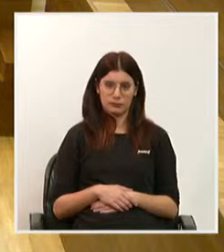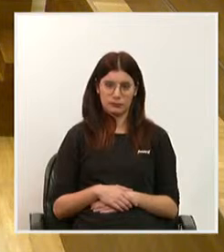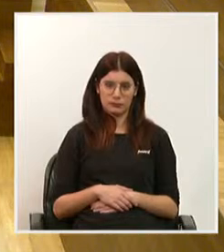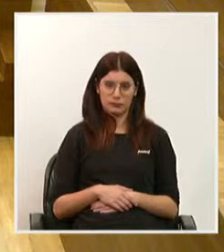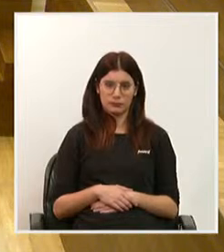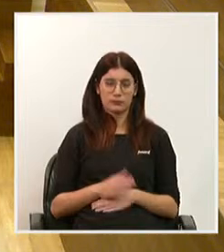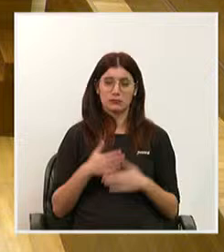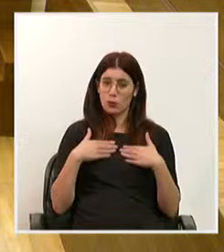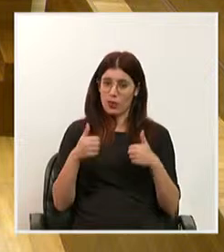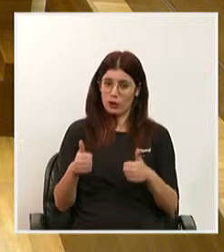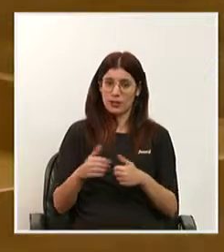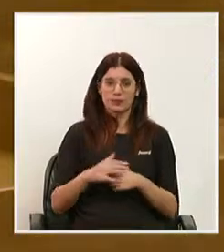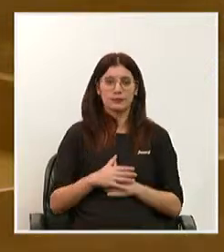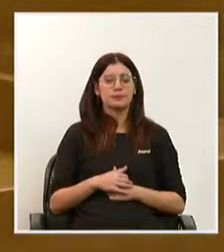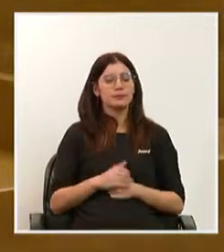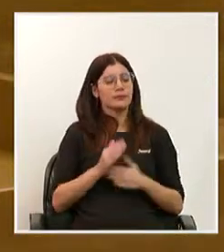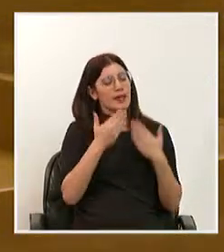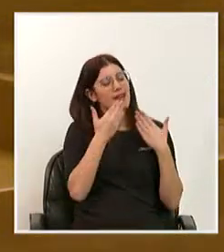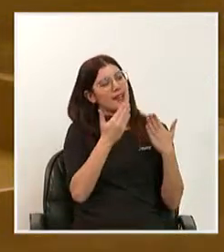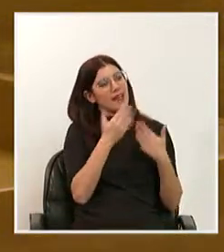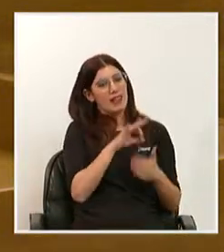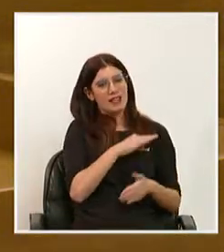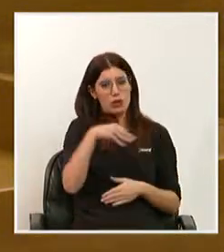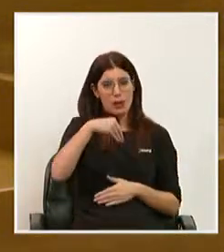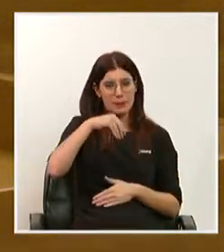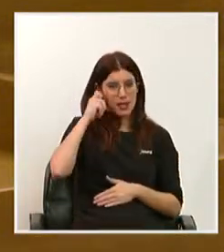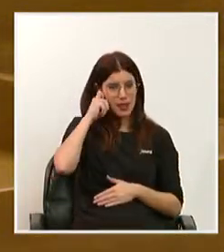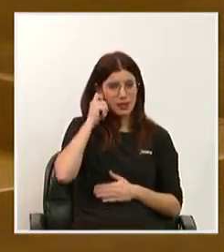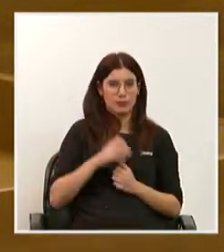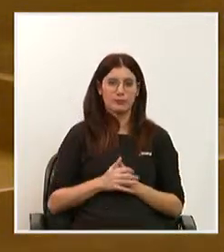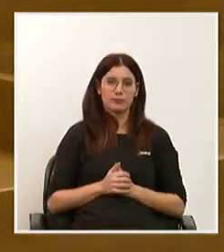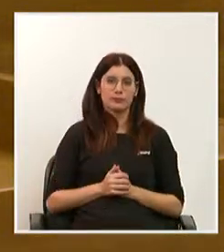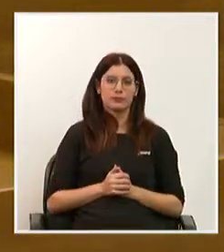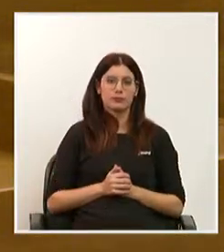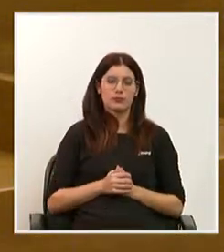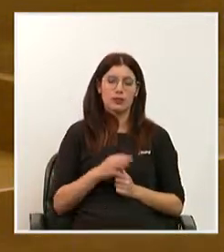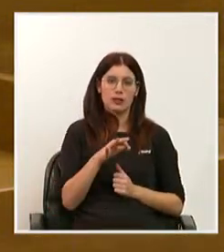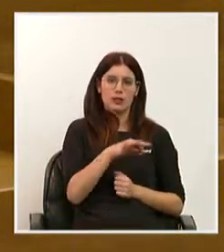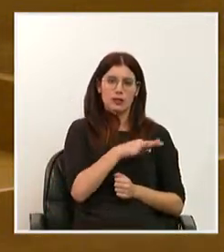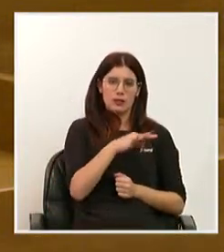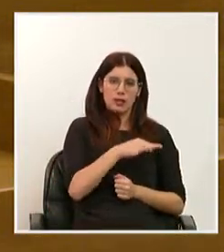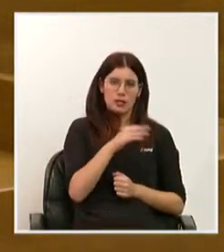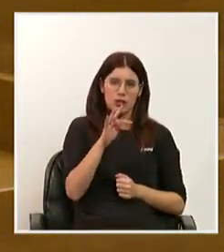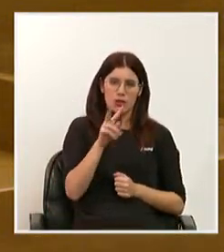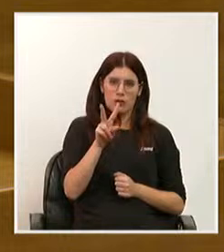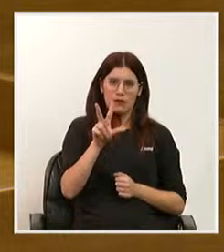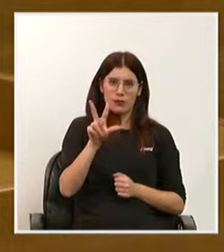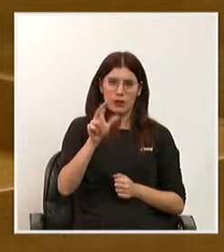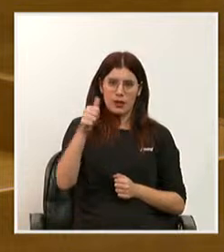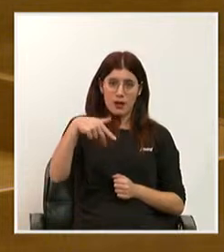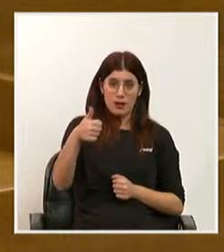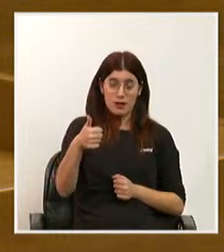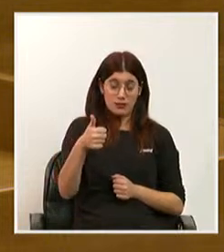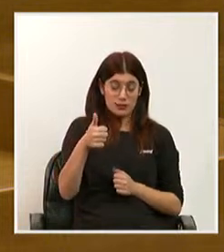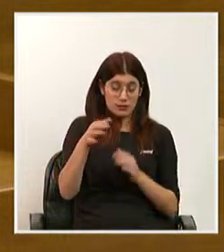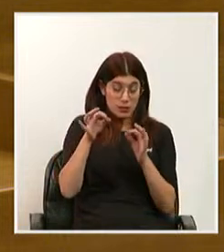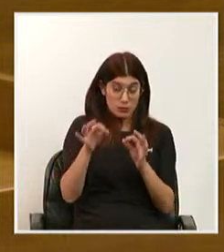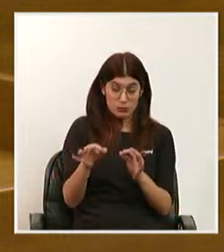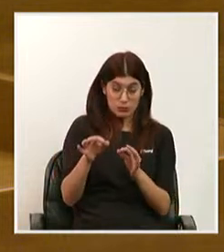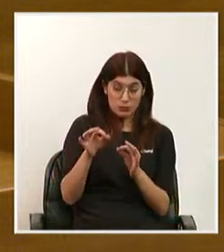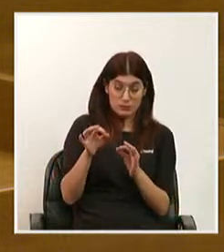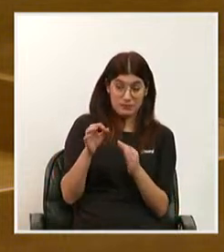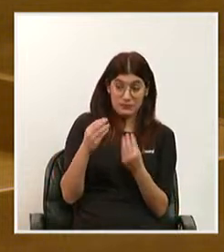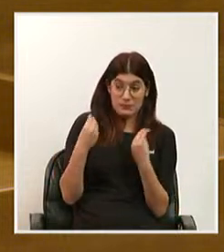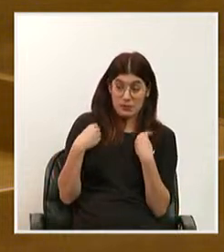Cuando quiera Gracias presidenta señor fana si es que se acaba retratando usted solo